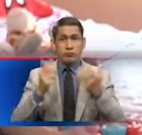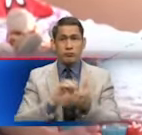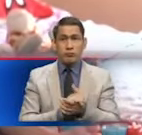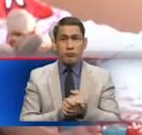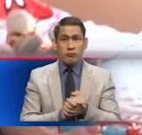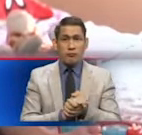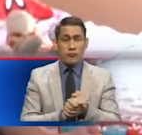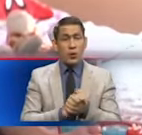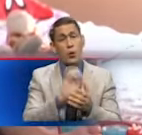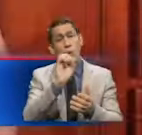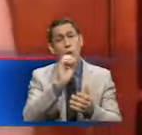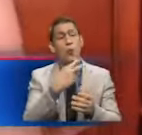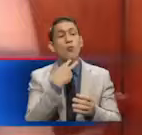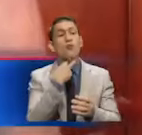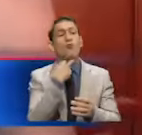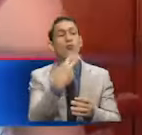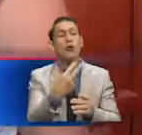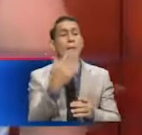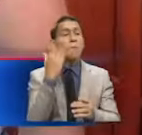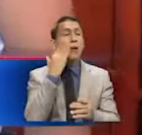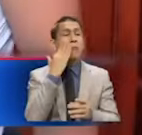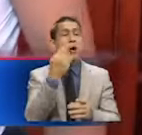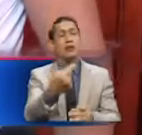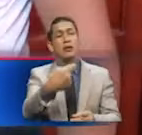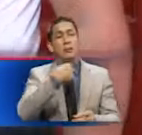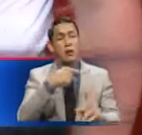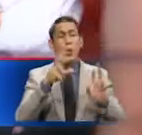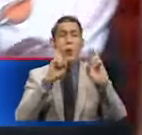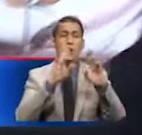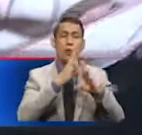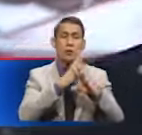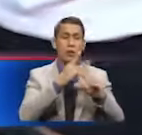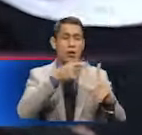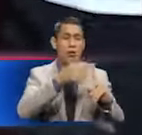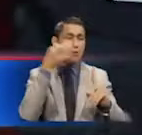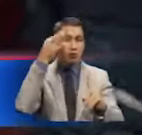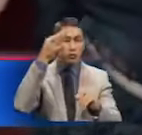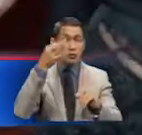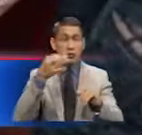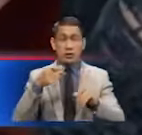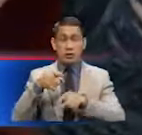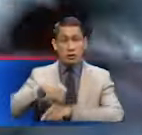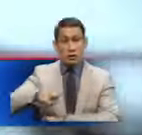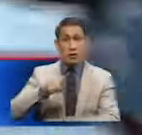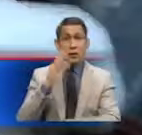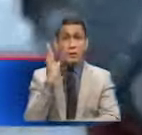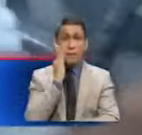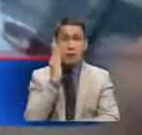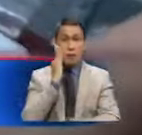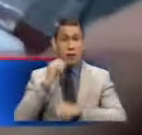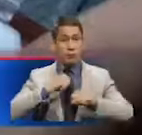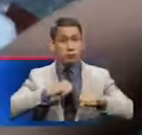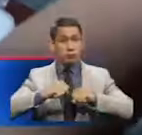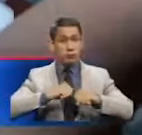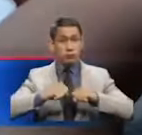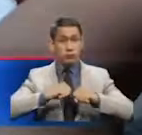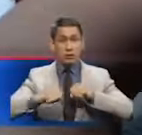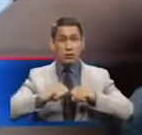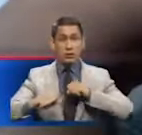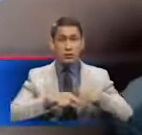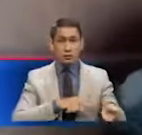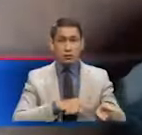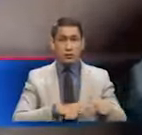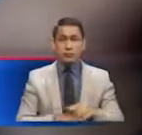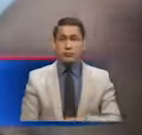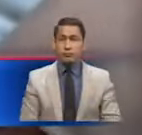escucharle que me llame mamá. Angie, su madre, una mujer valiente que enfrenta el reto diario de equilibrar el trabajo y el cuidado